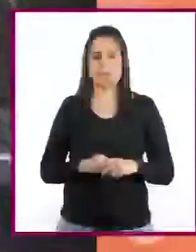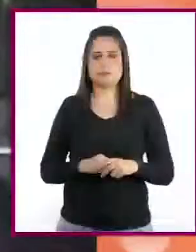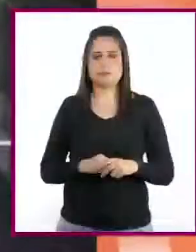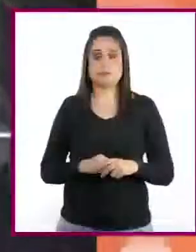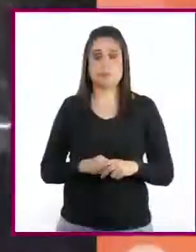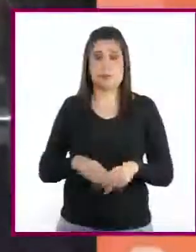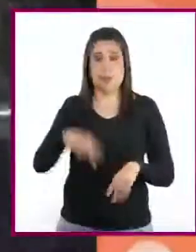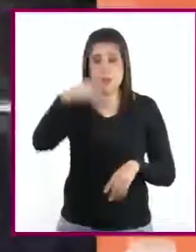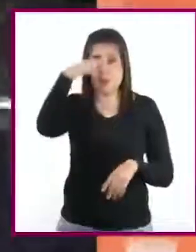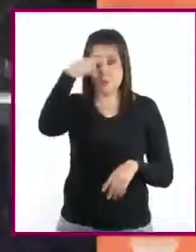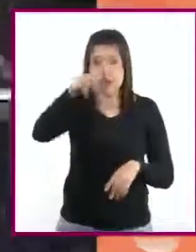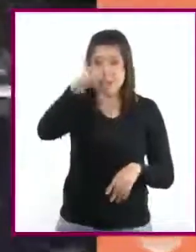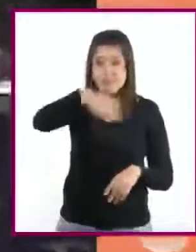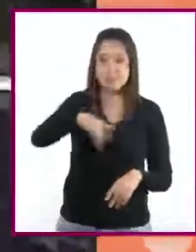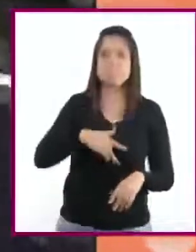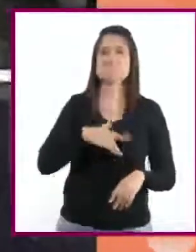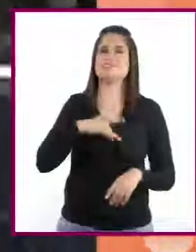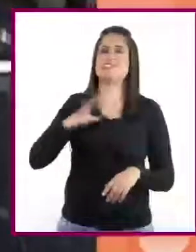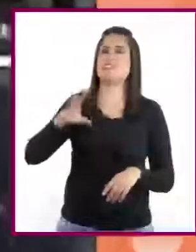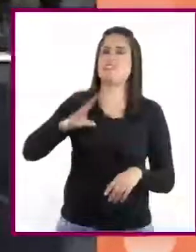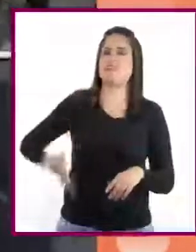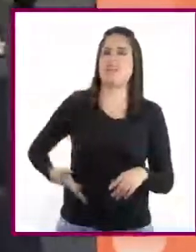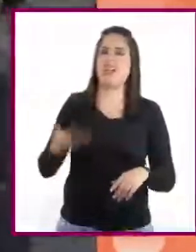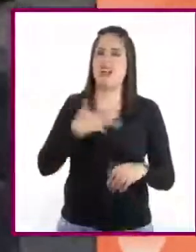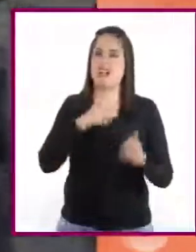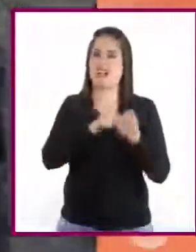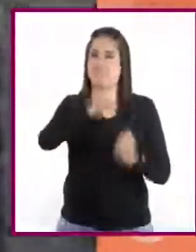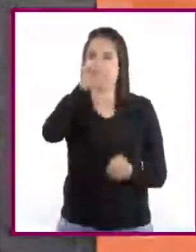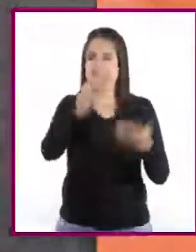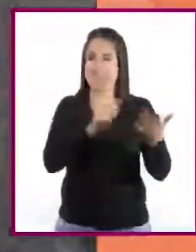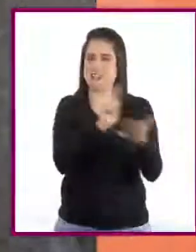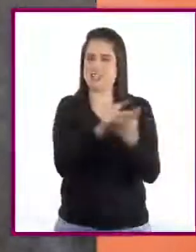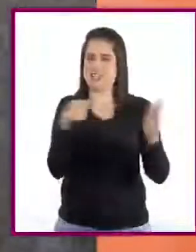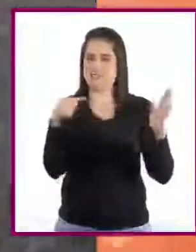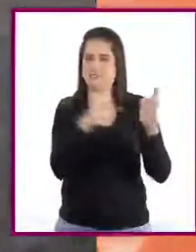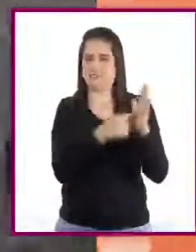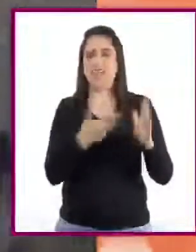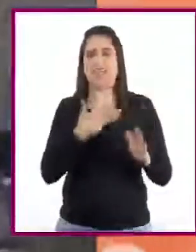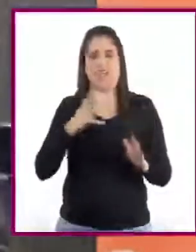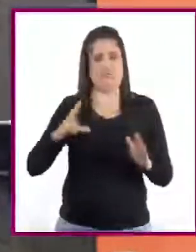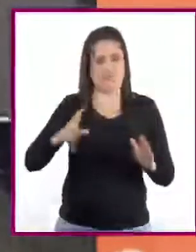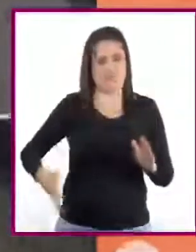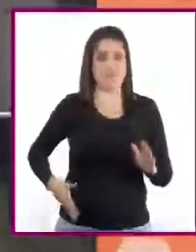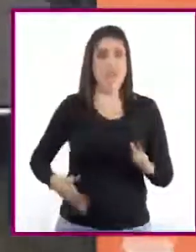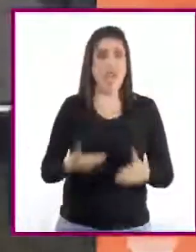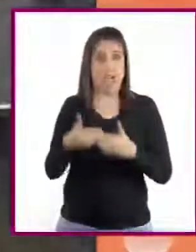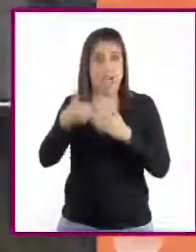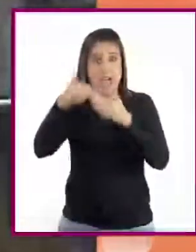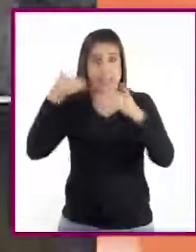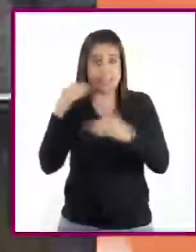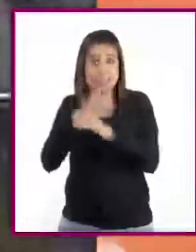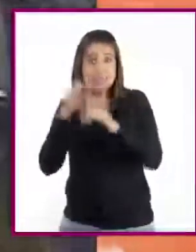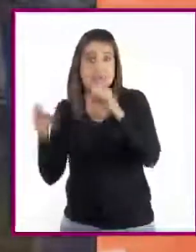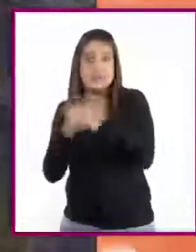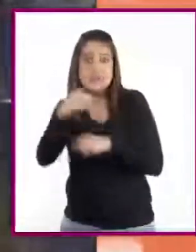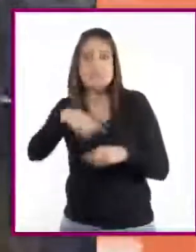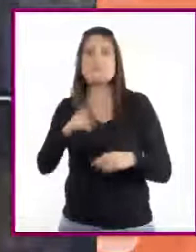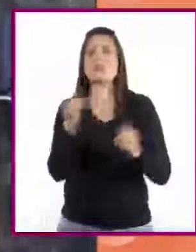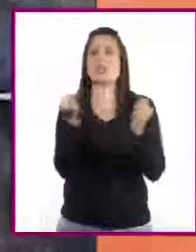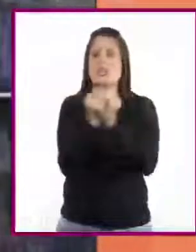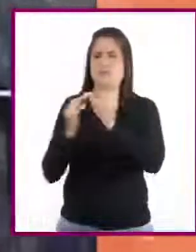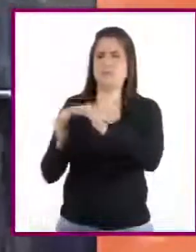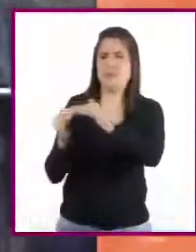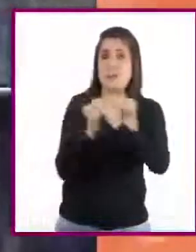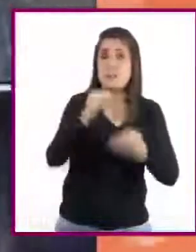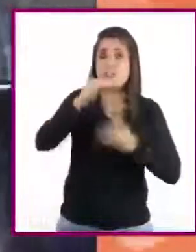Como mexicanos debemos estar orgullosos de un código de leyes como el de nuestra Constitución, que antes que cualquier otra cosa, sostiene la igualdad de